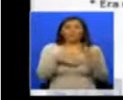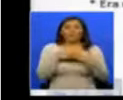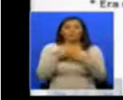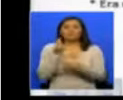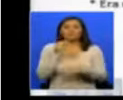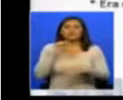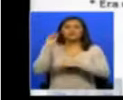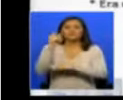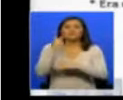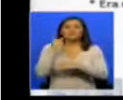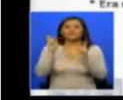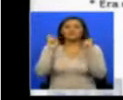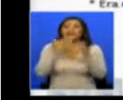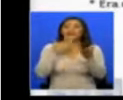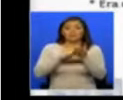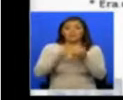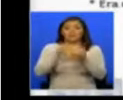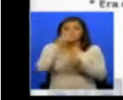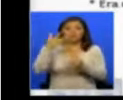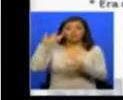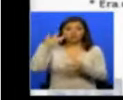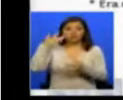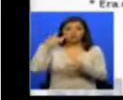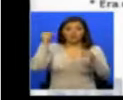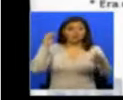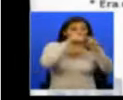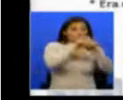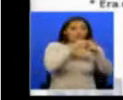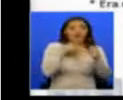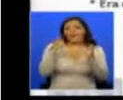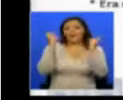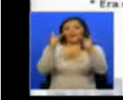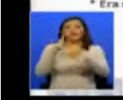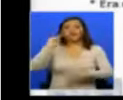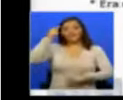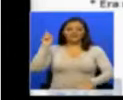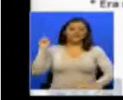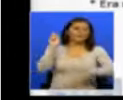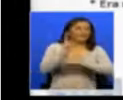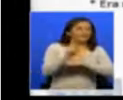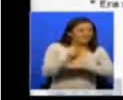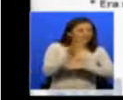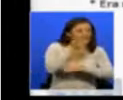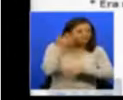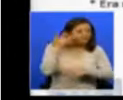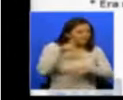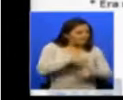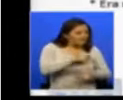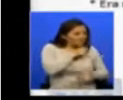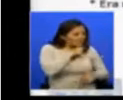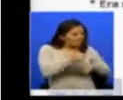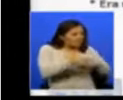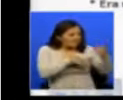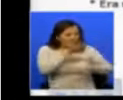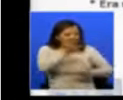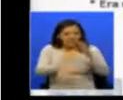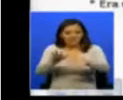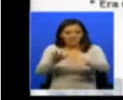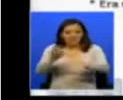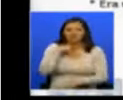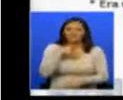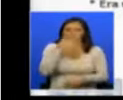oro. Y no estaba en nada cuando llegamos al gobierno. Tenía hasta preasignación la Troncal Amazónica. Y 10% para proyectos